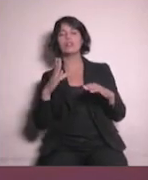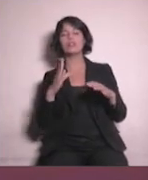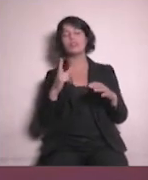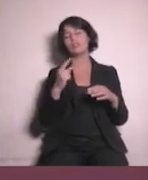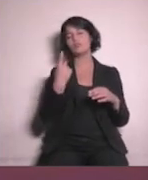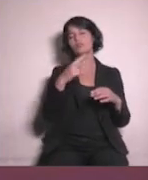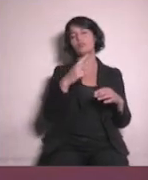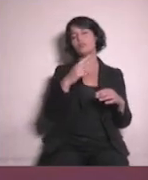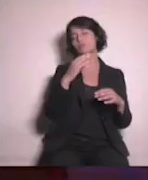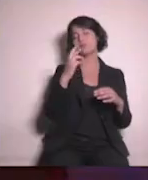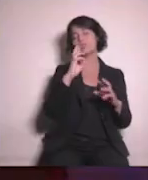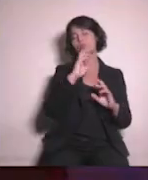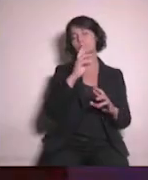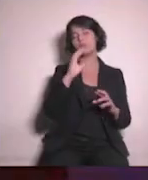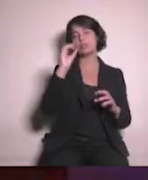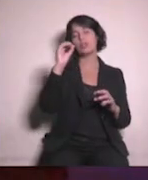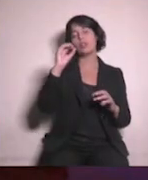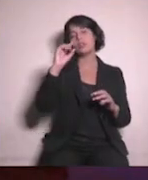cero.